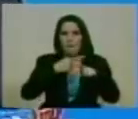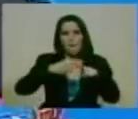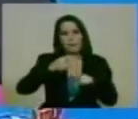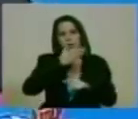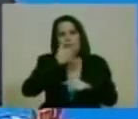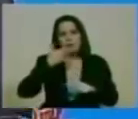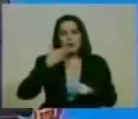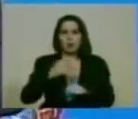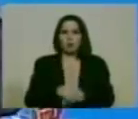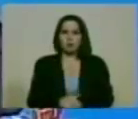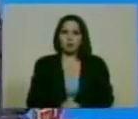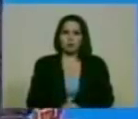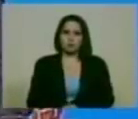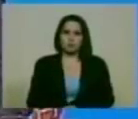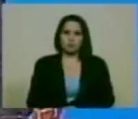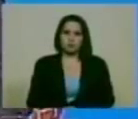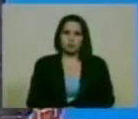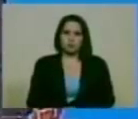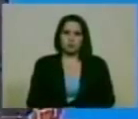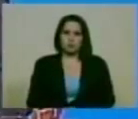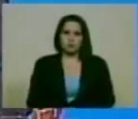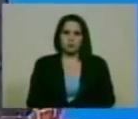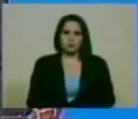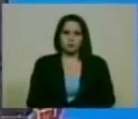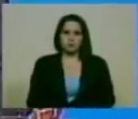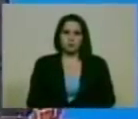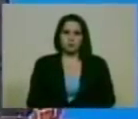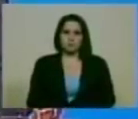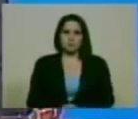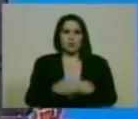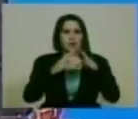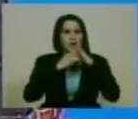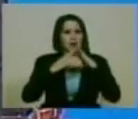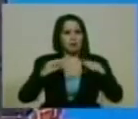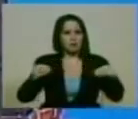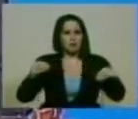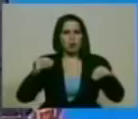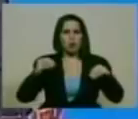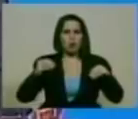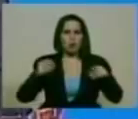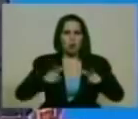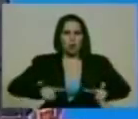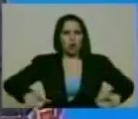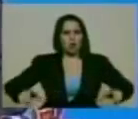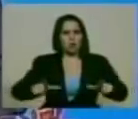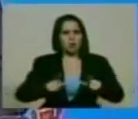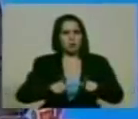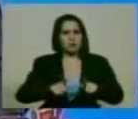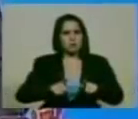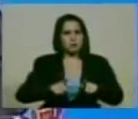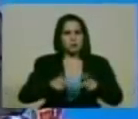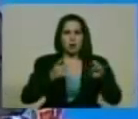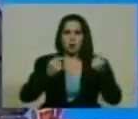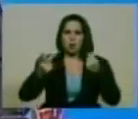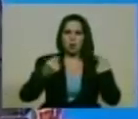y hacerlas mejor en todos los campos de la vida social, política, económica, cultural.